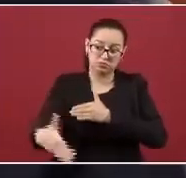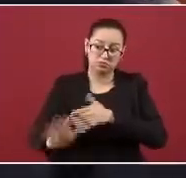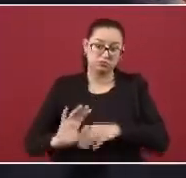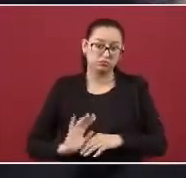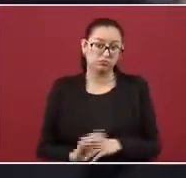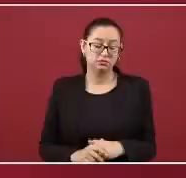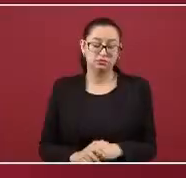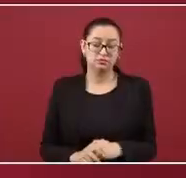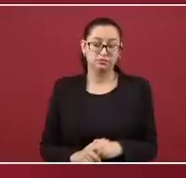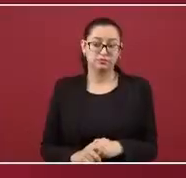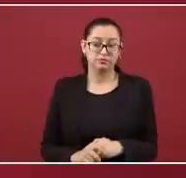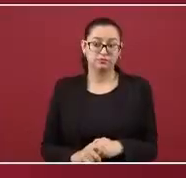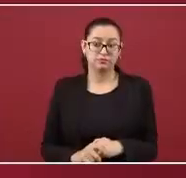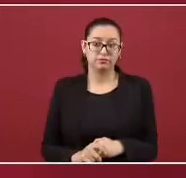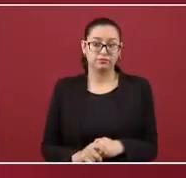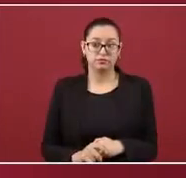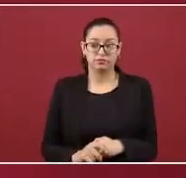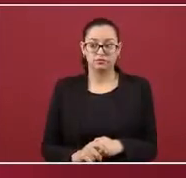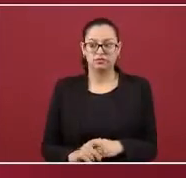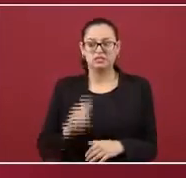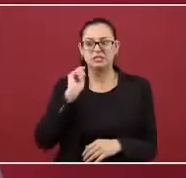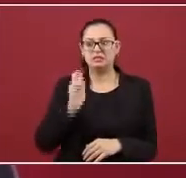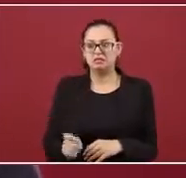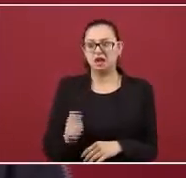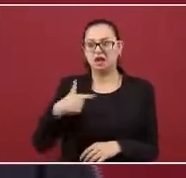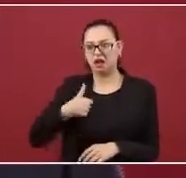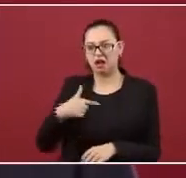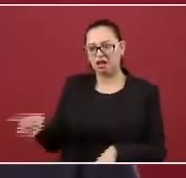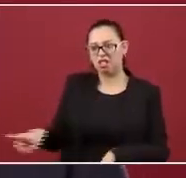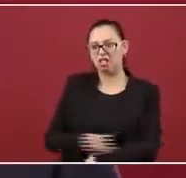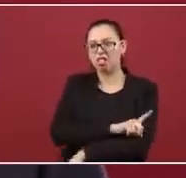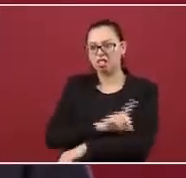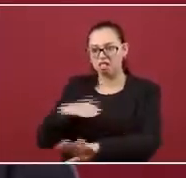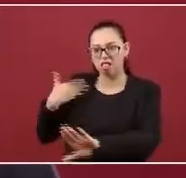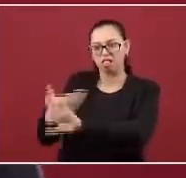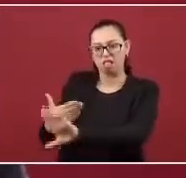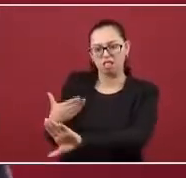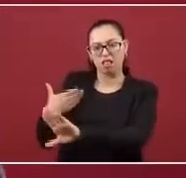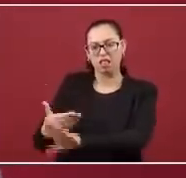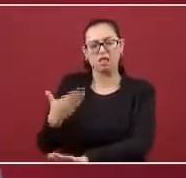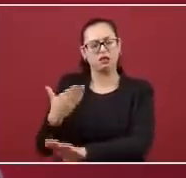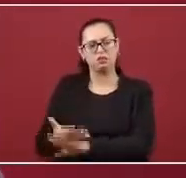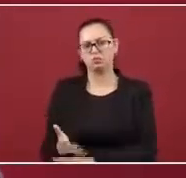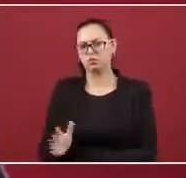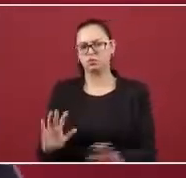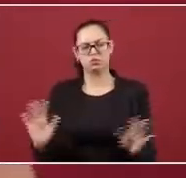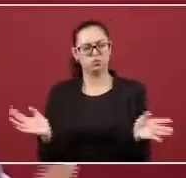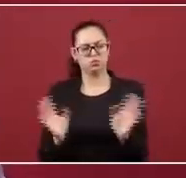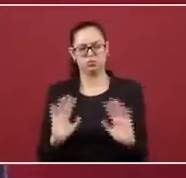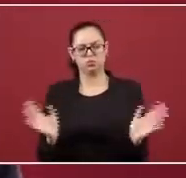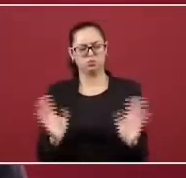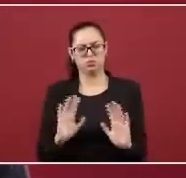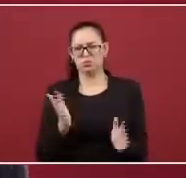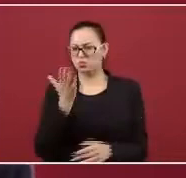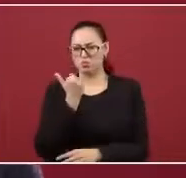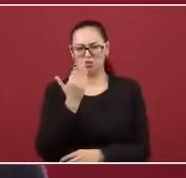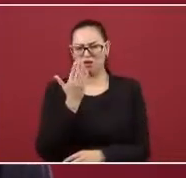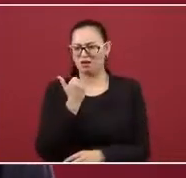que haya persecución y mucho menos que ya